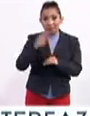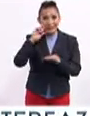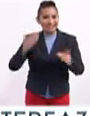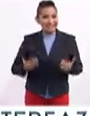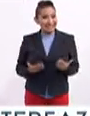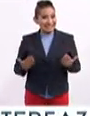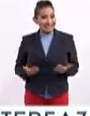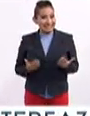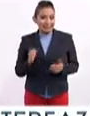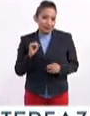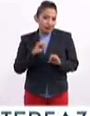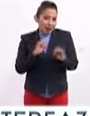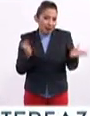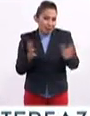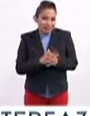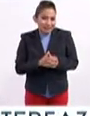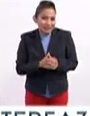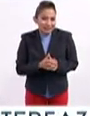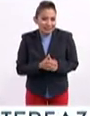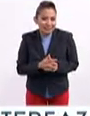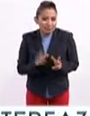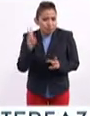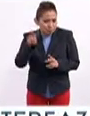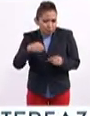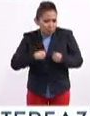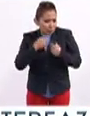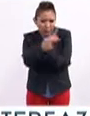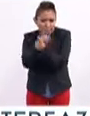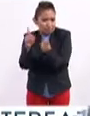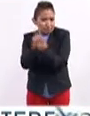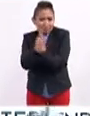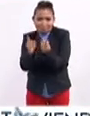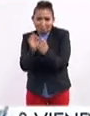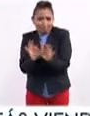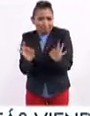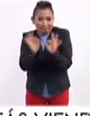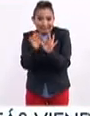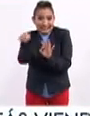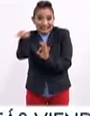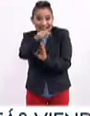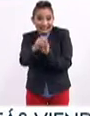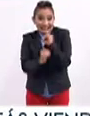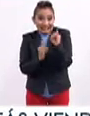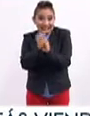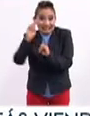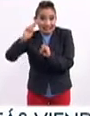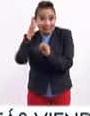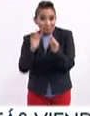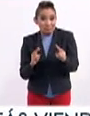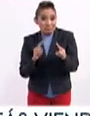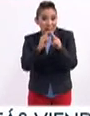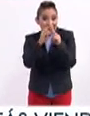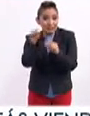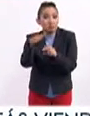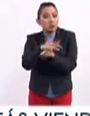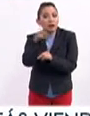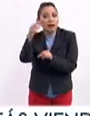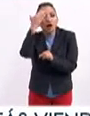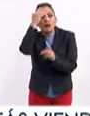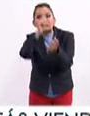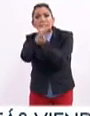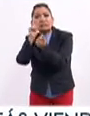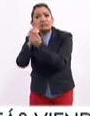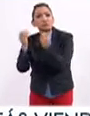bailando incluso. Sí, o sea, claro. la vida social es parte de hecho, la vida social, ¿no? es muy También, importante sí, en la claro. Ciudad Internacional Universidad de París, sobre todo porque